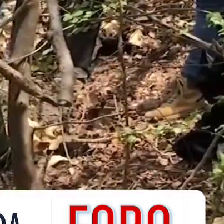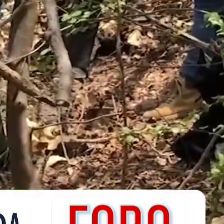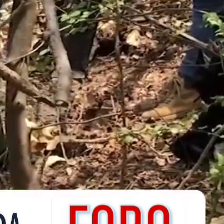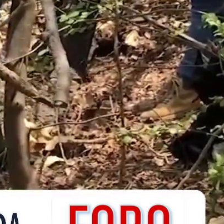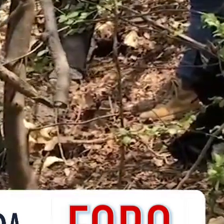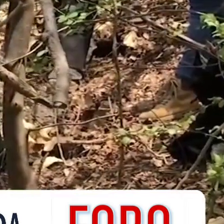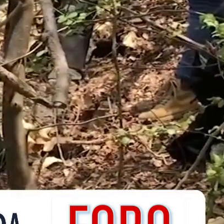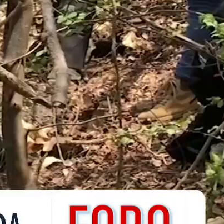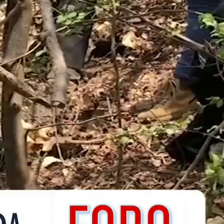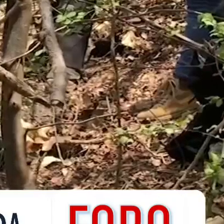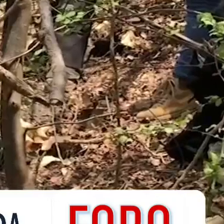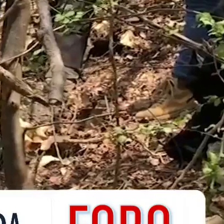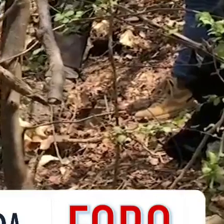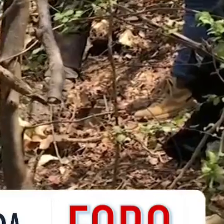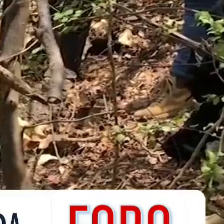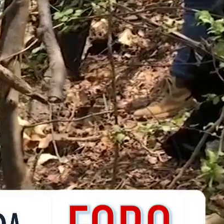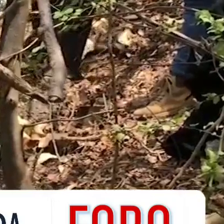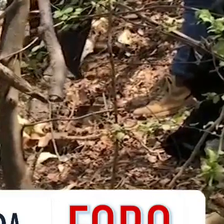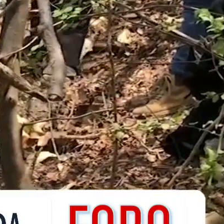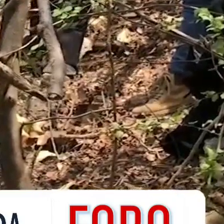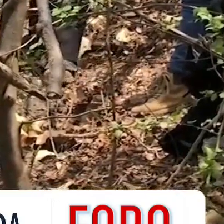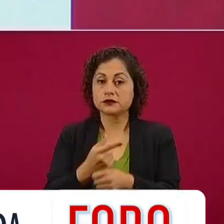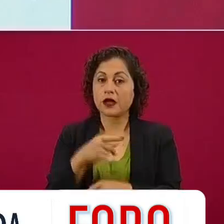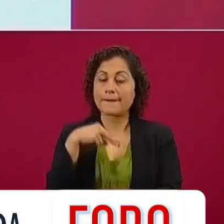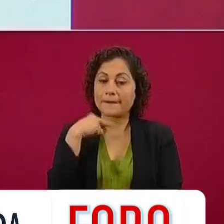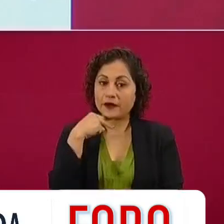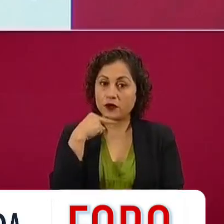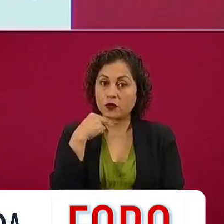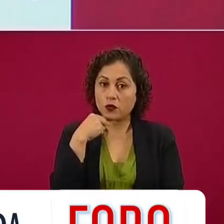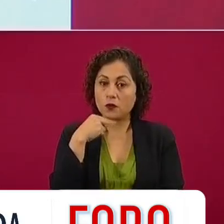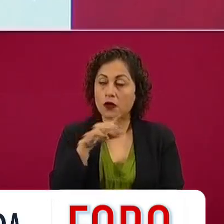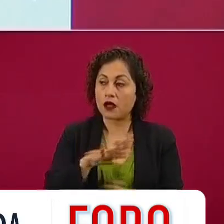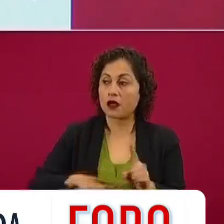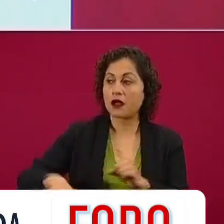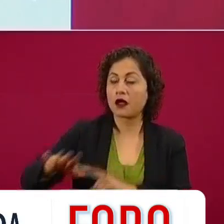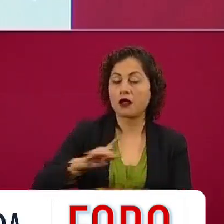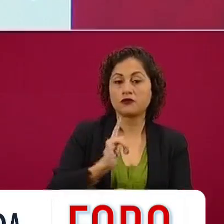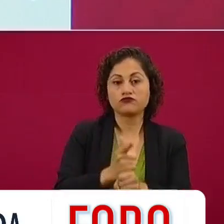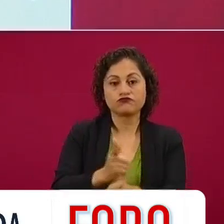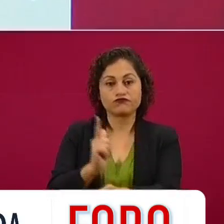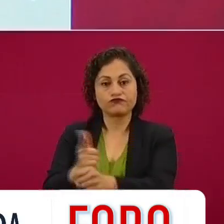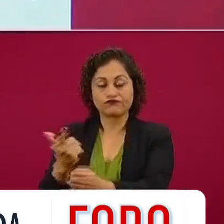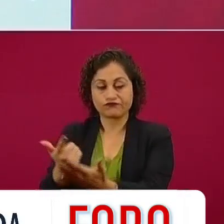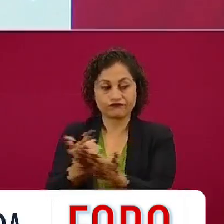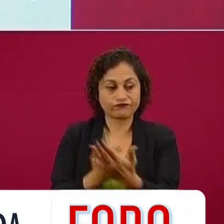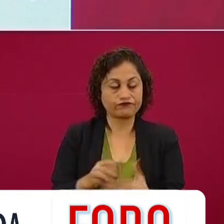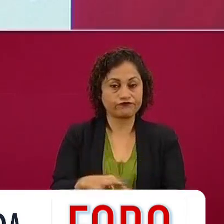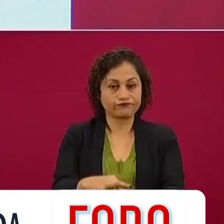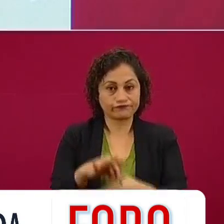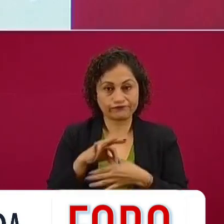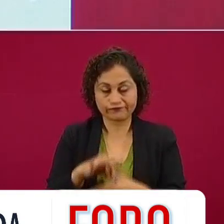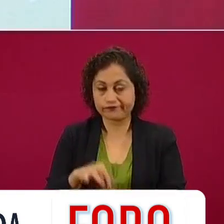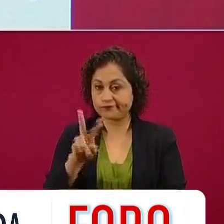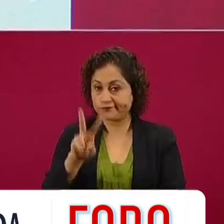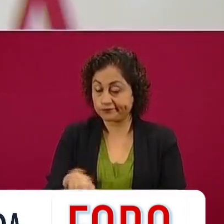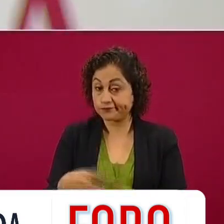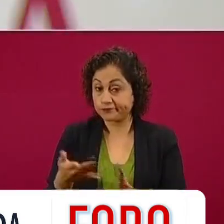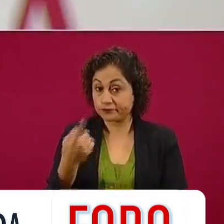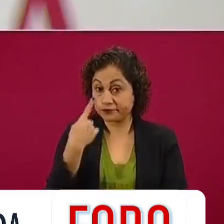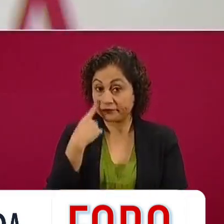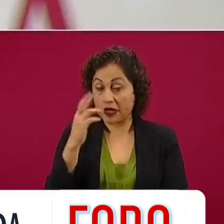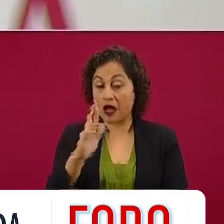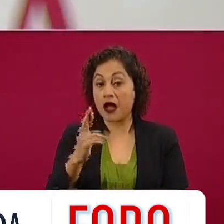exfuncionaria entregó los padrones de desaparecidos a organismos internacionales y que cuando él como